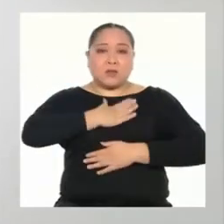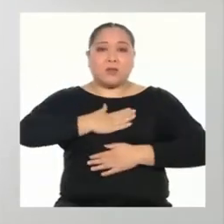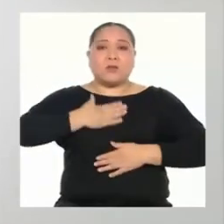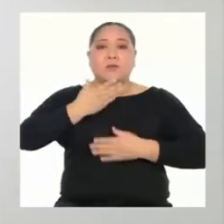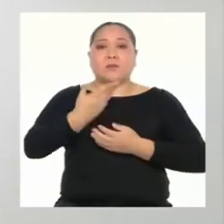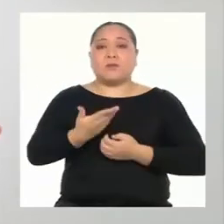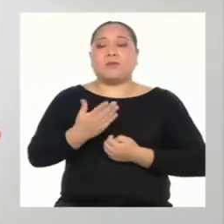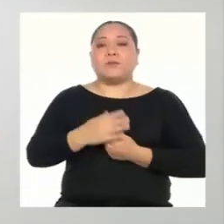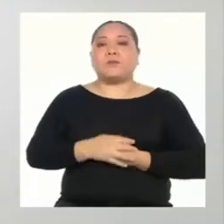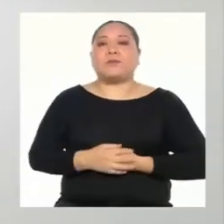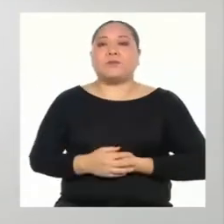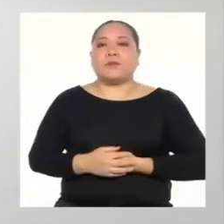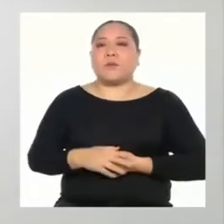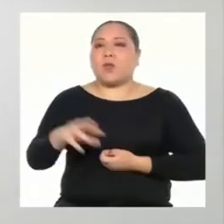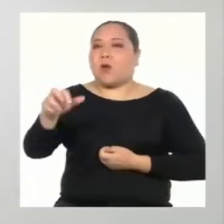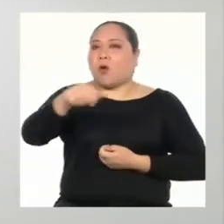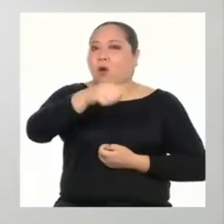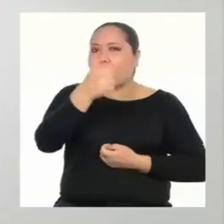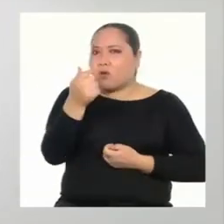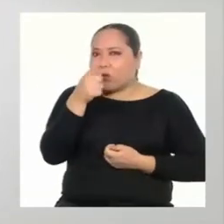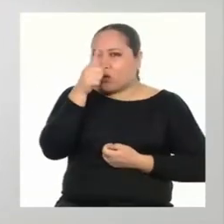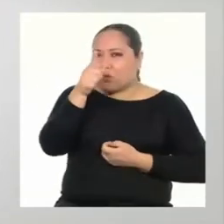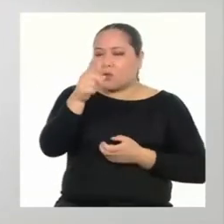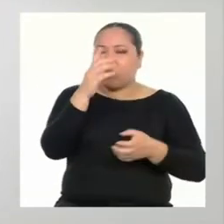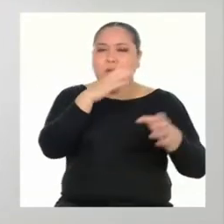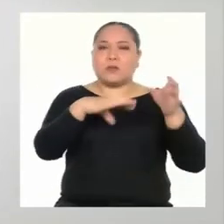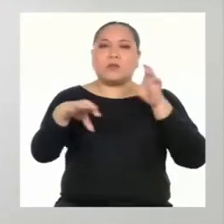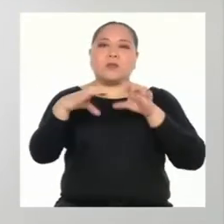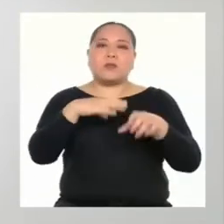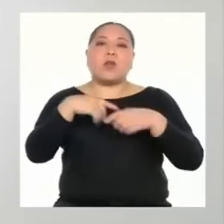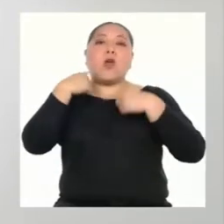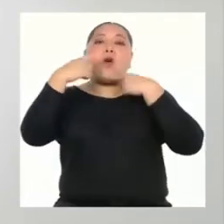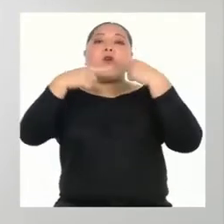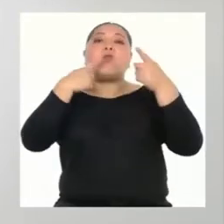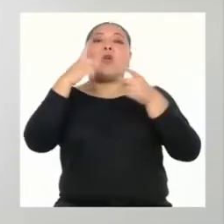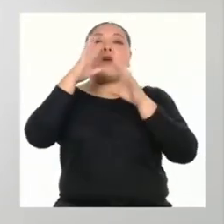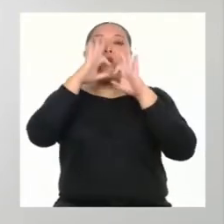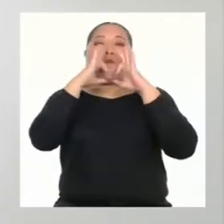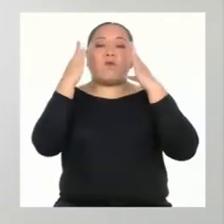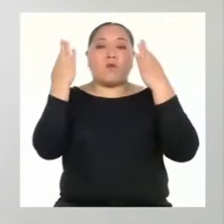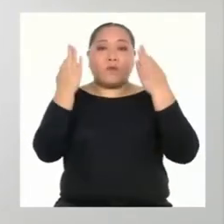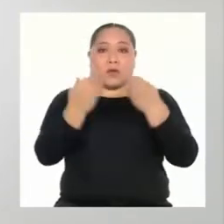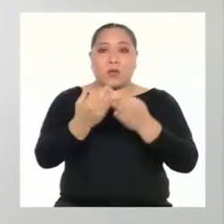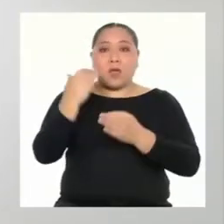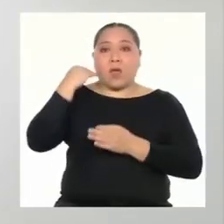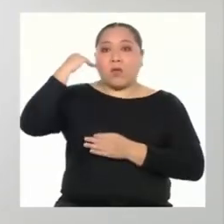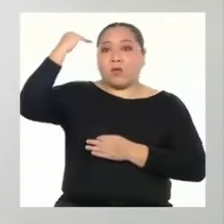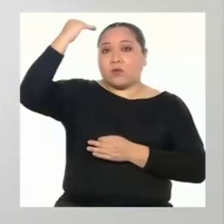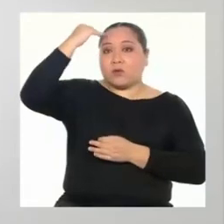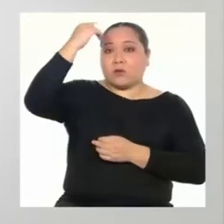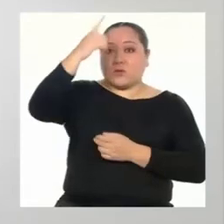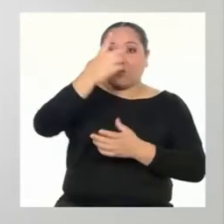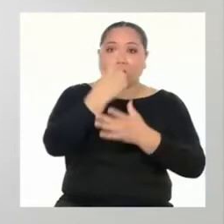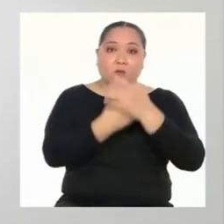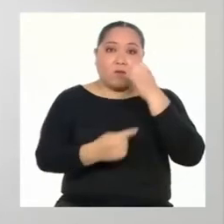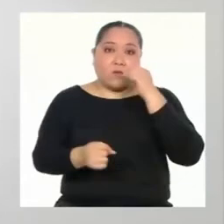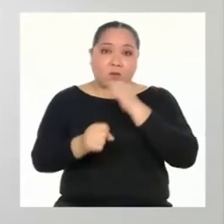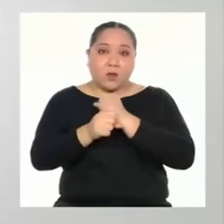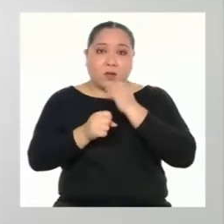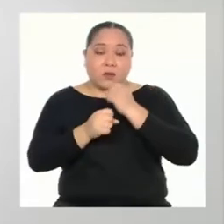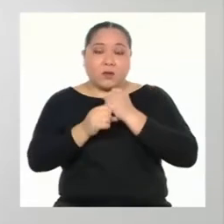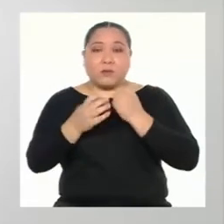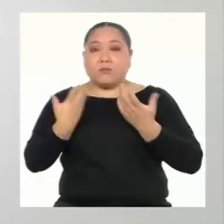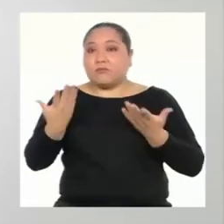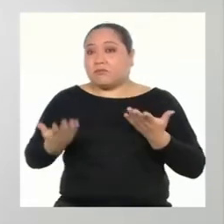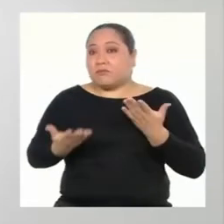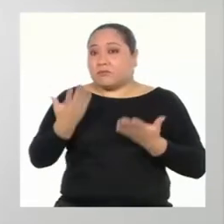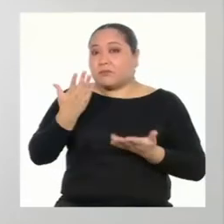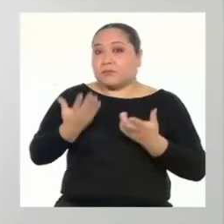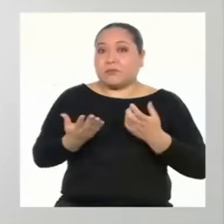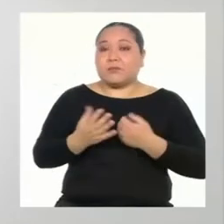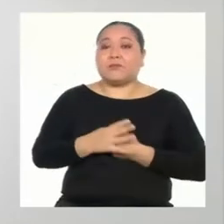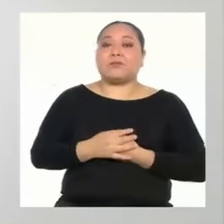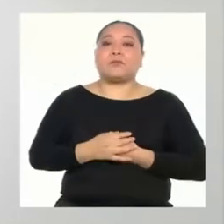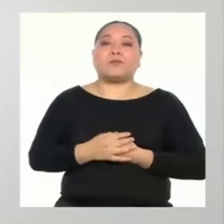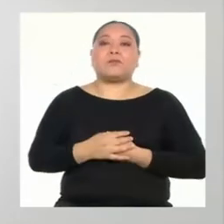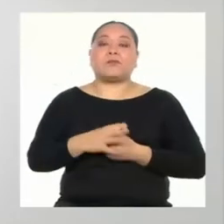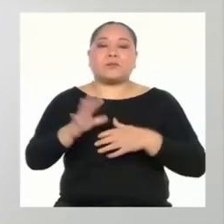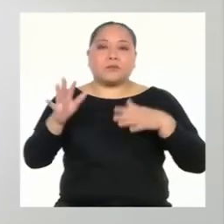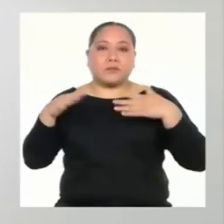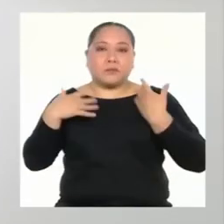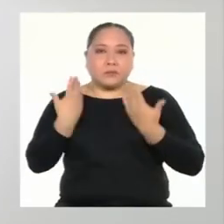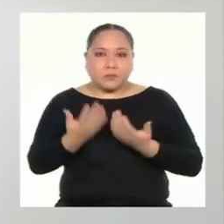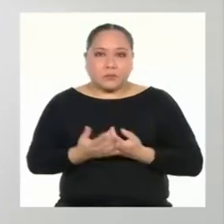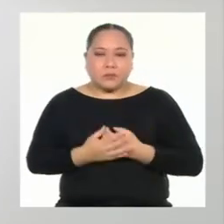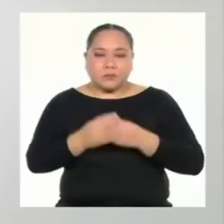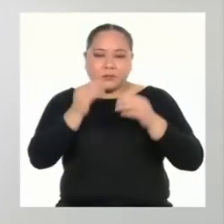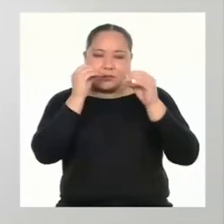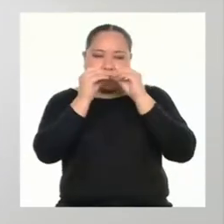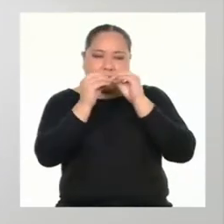bienestar. Otra cosa que puedes hacer es contarle a un familiar adulto de tu confianza para que, de ser posible, pueda